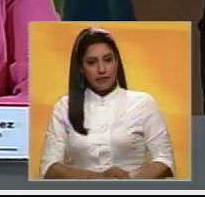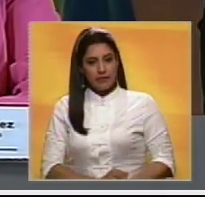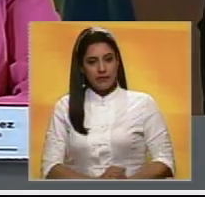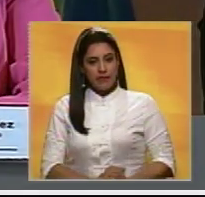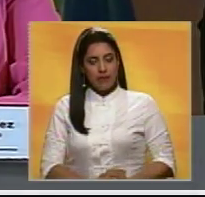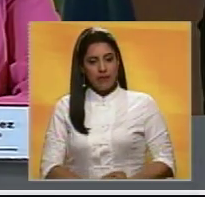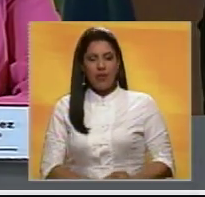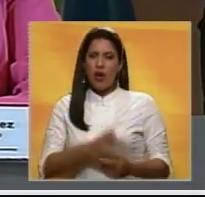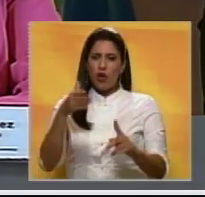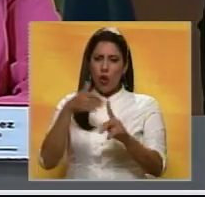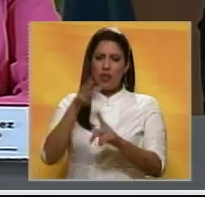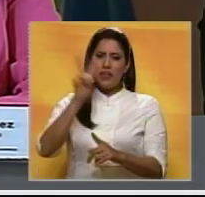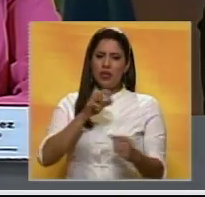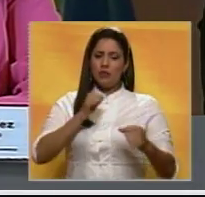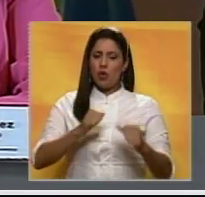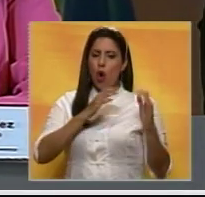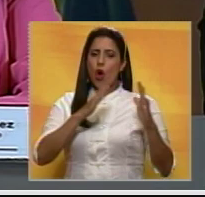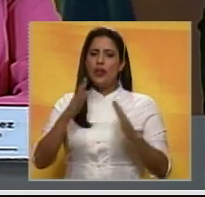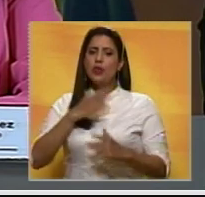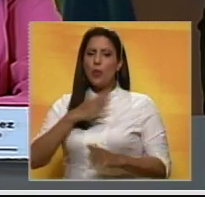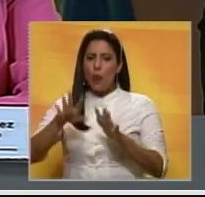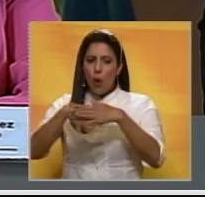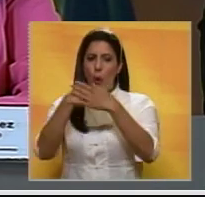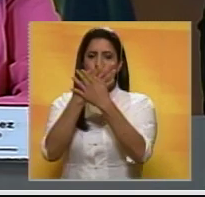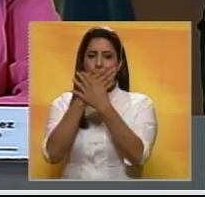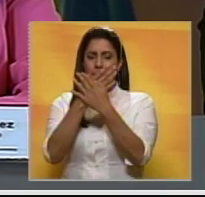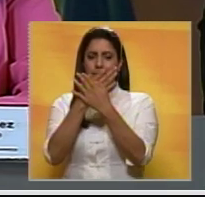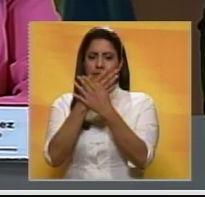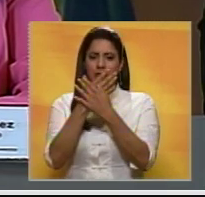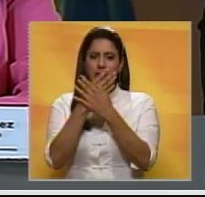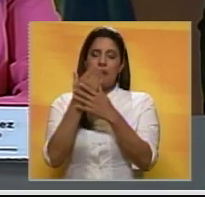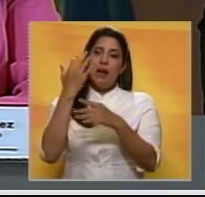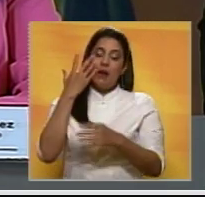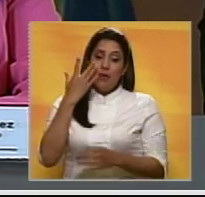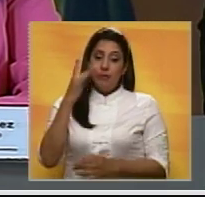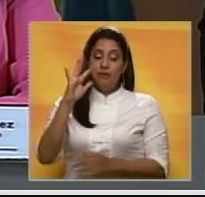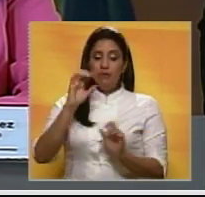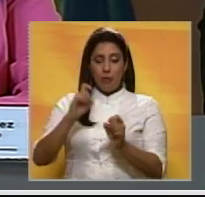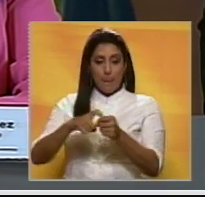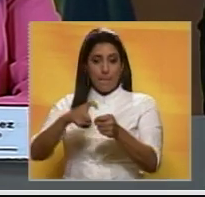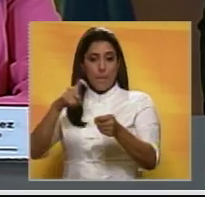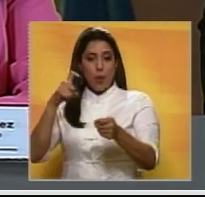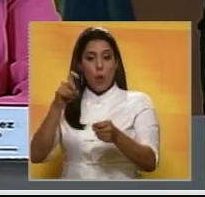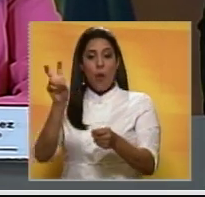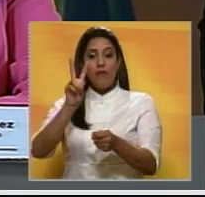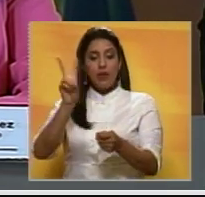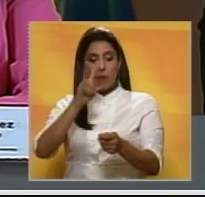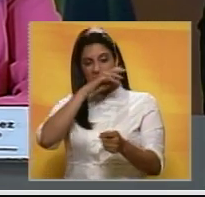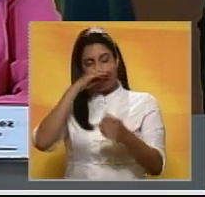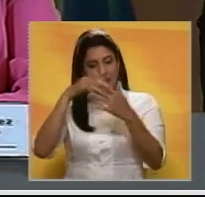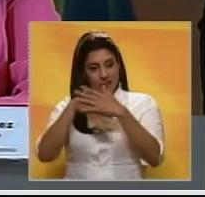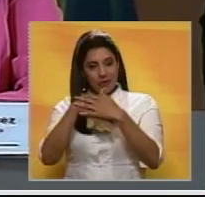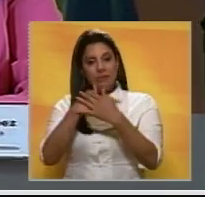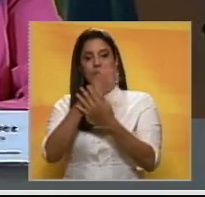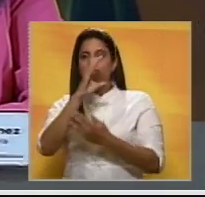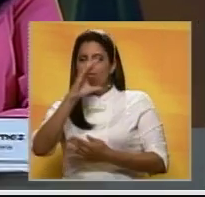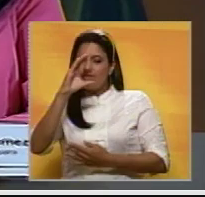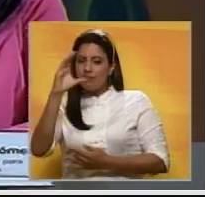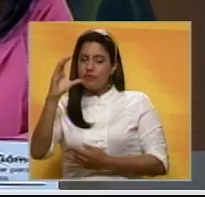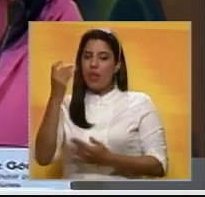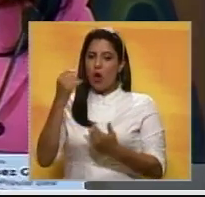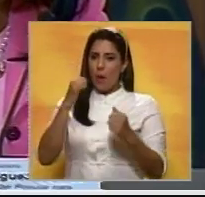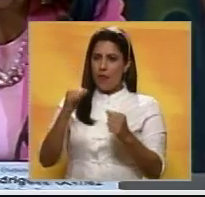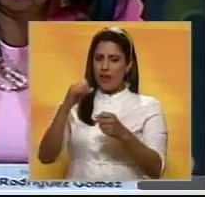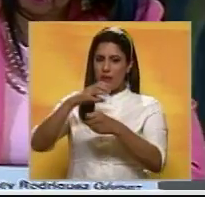una posición contra Venezuela en la Organización de Estados Americanos, si el retiro de Venezuela de la CELAC de alguna forma fortalece a